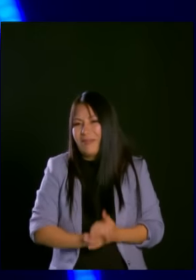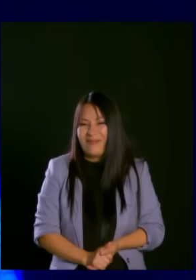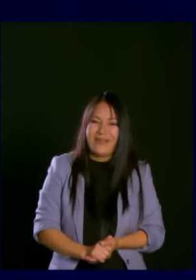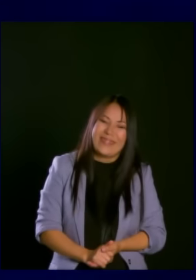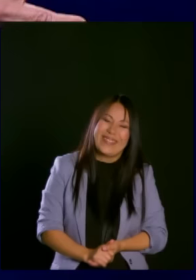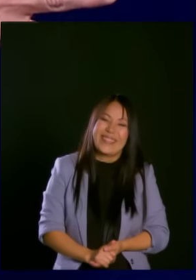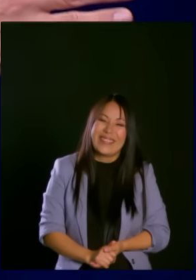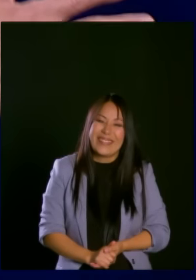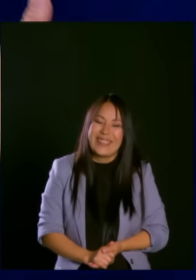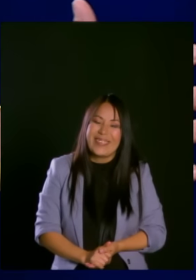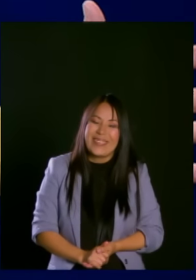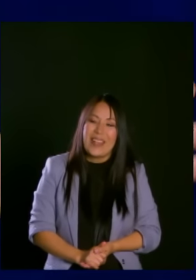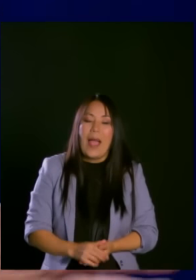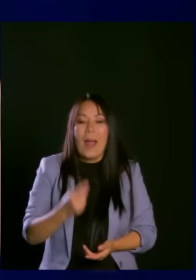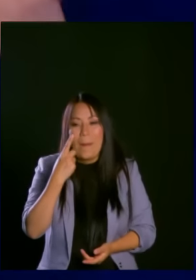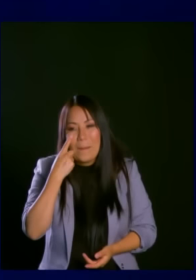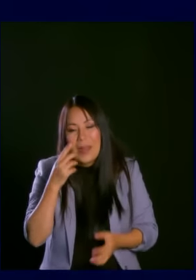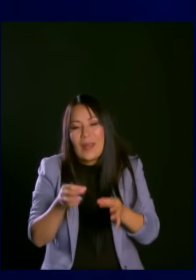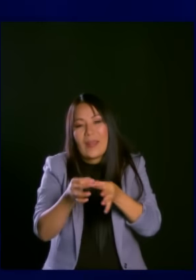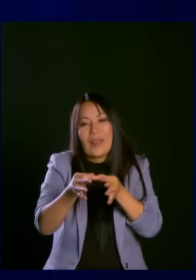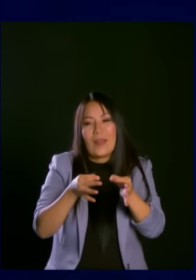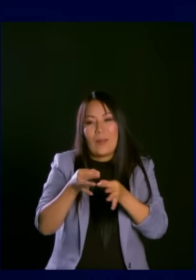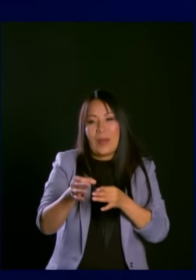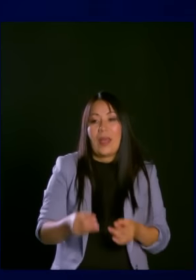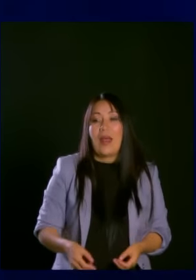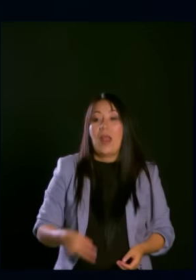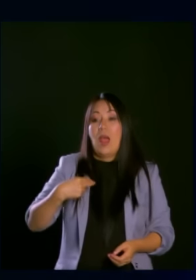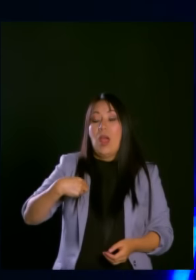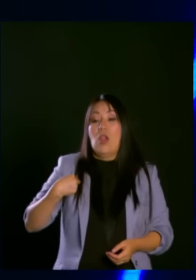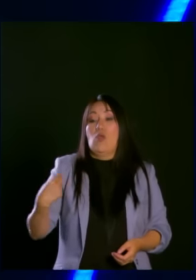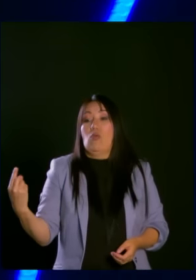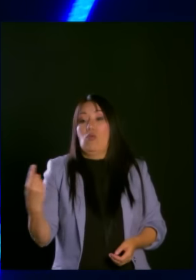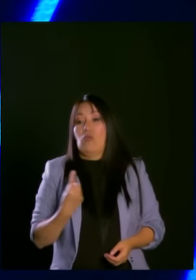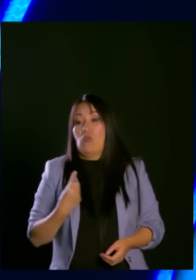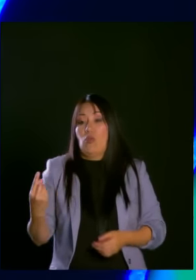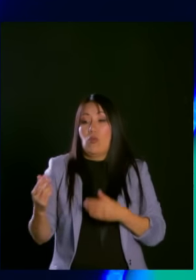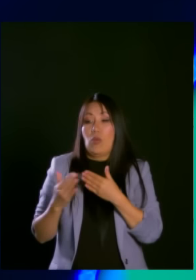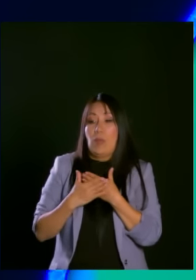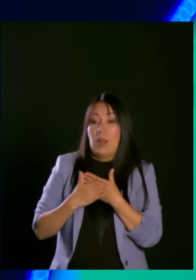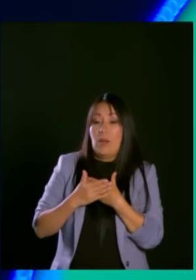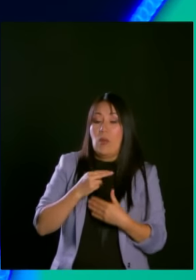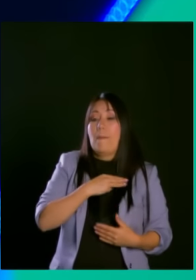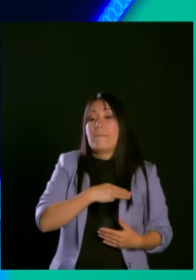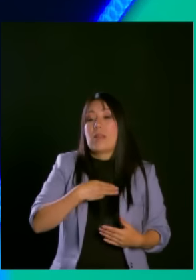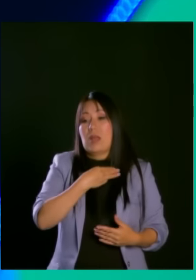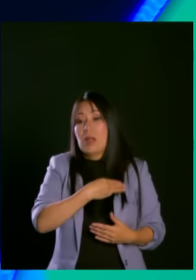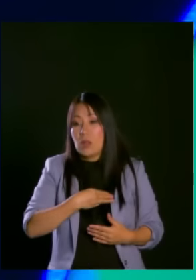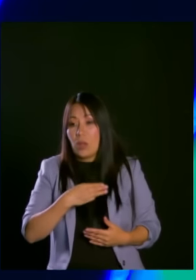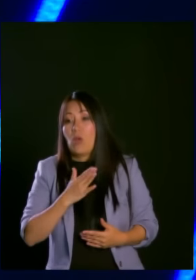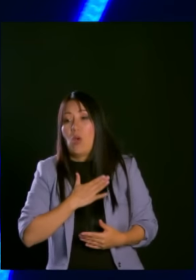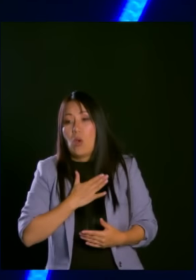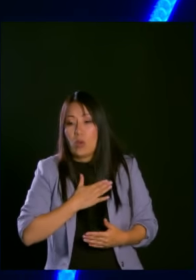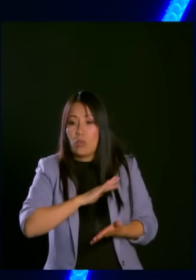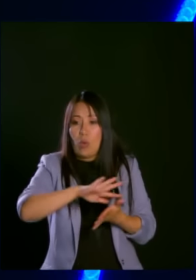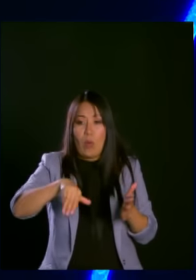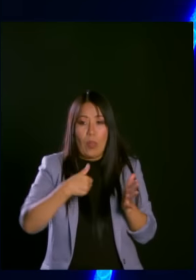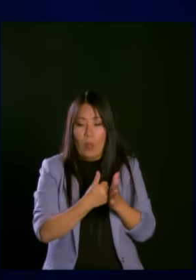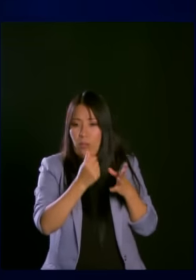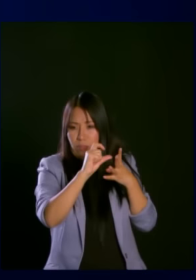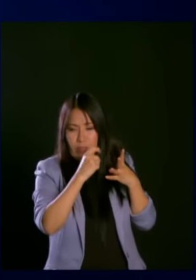Lo que quiero decir es que cuando recibimos ese llamado, estábamos dispuestos a renunciar a todo. Y cuando le dije eso a ella, ella me